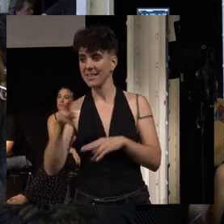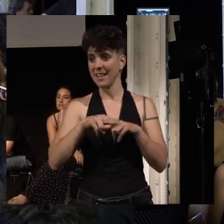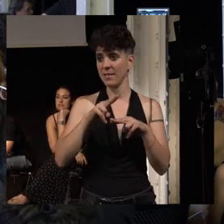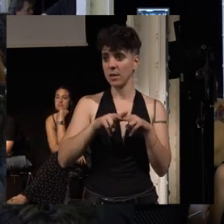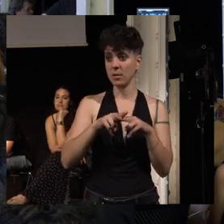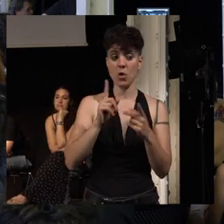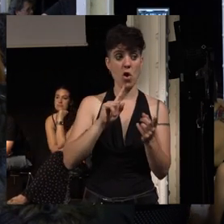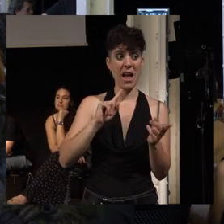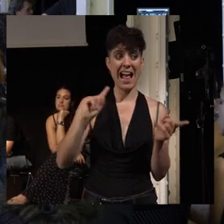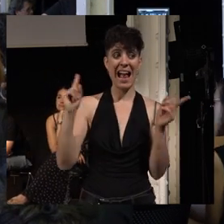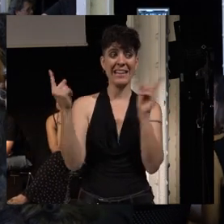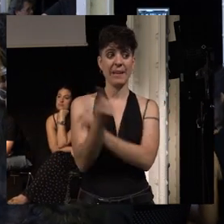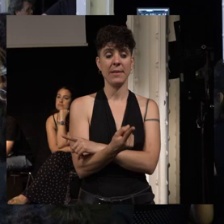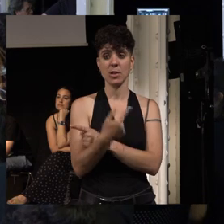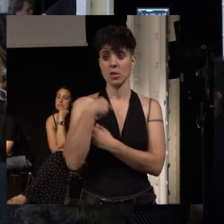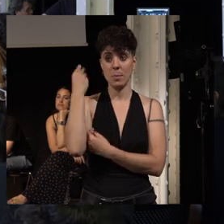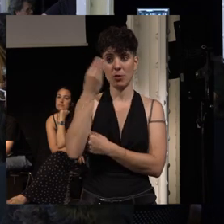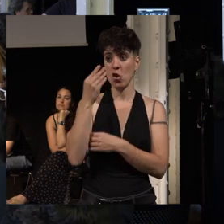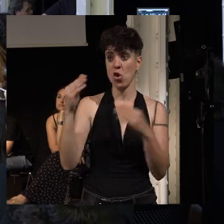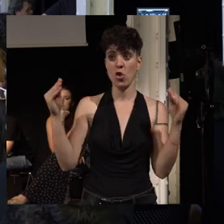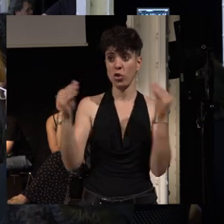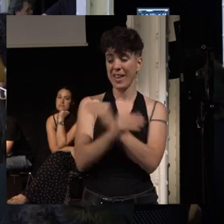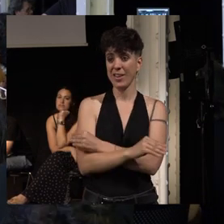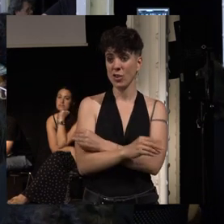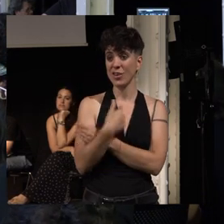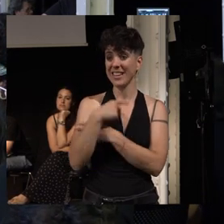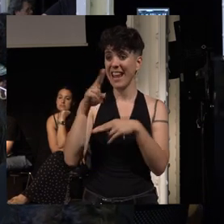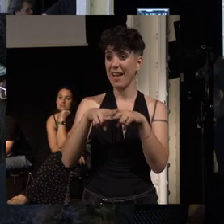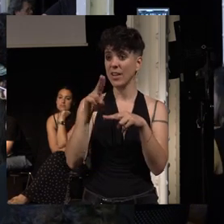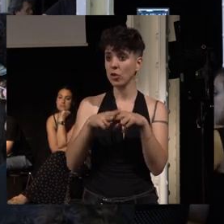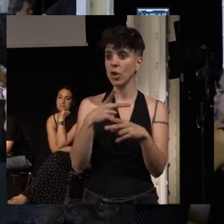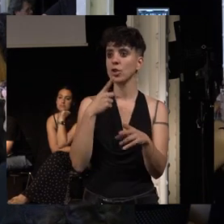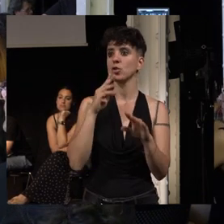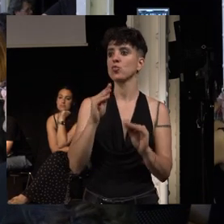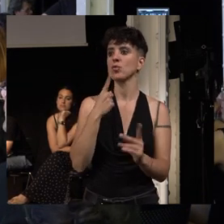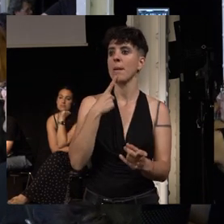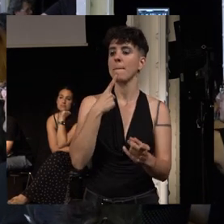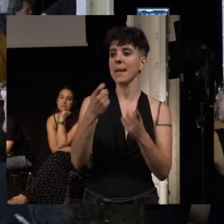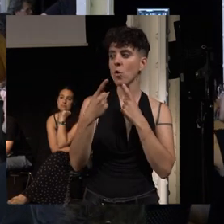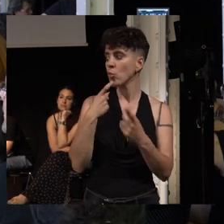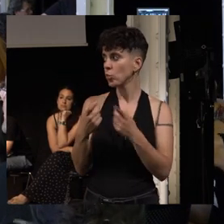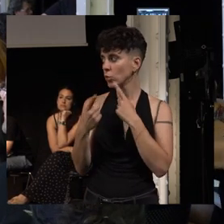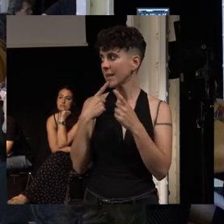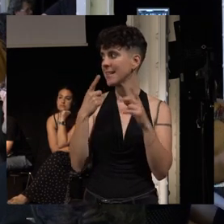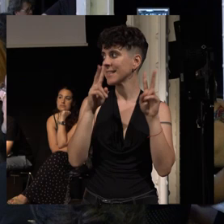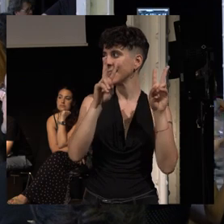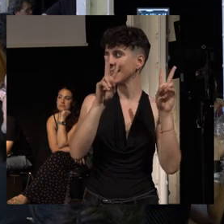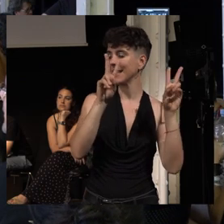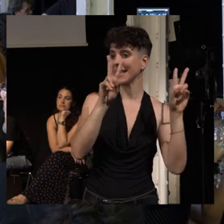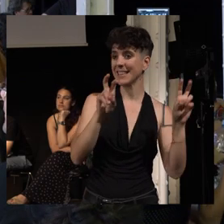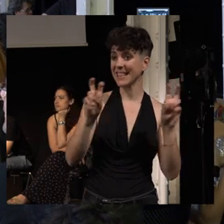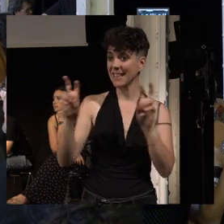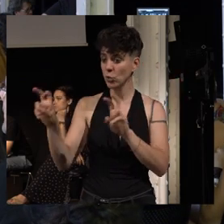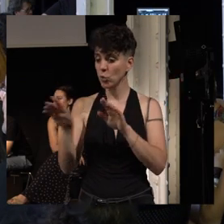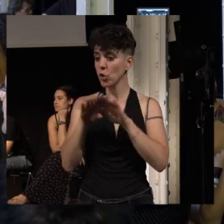sino todo lo contrario. O sea, creo que el evento en sus preguntas, en los títulos que han tenido las mesas